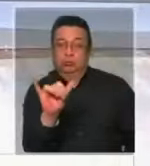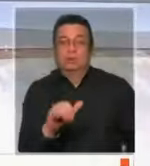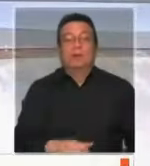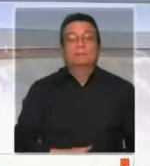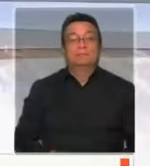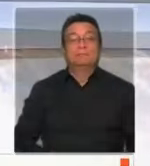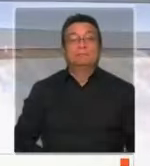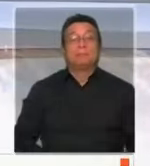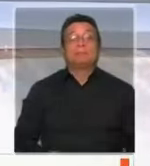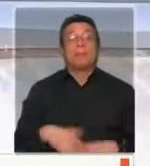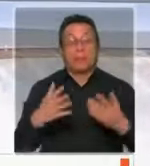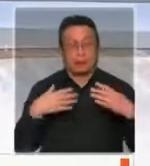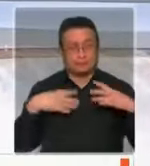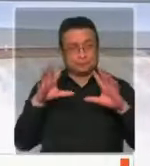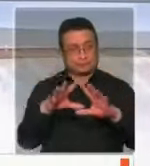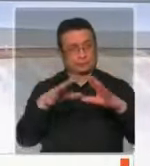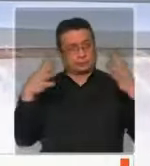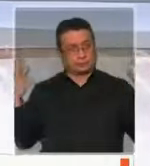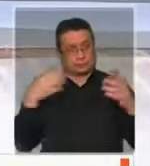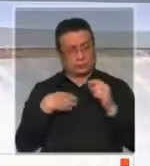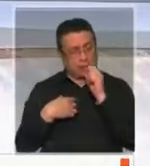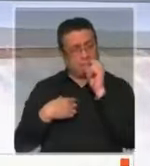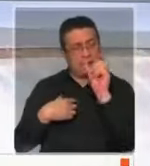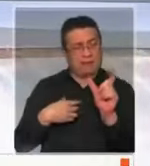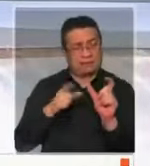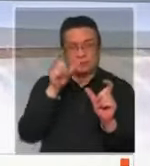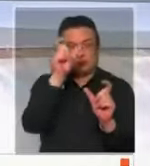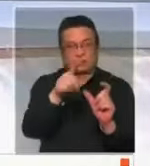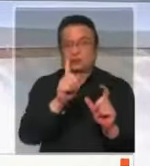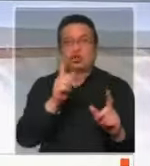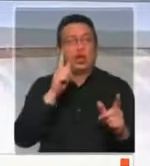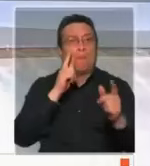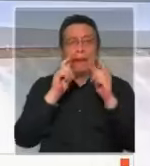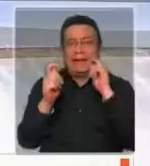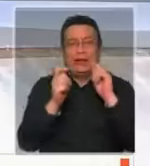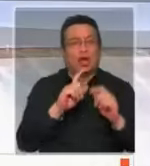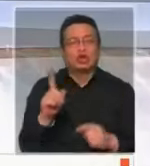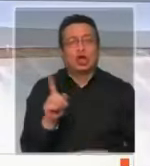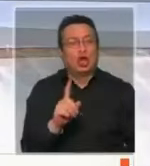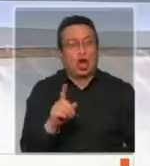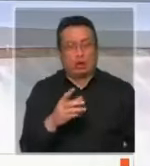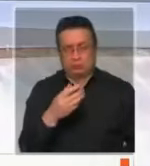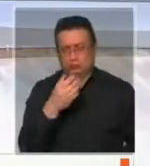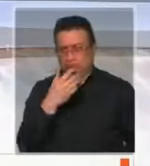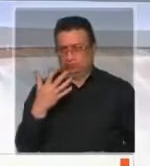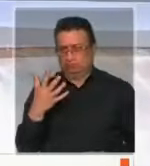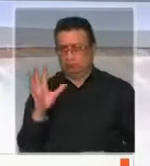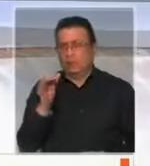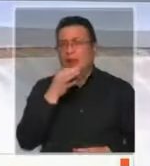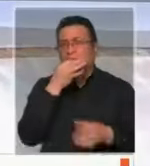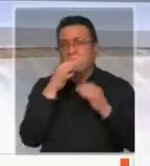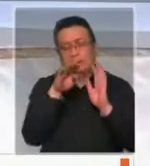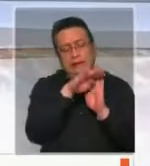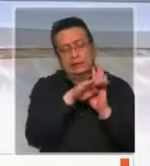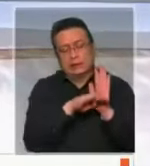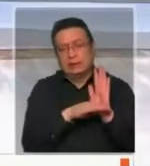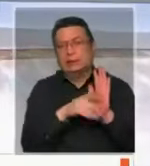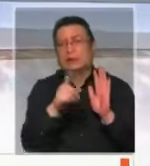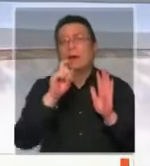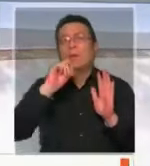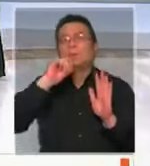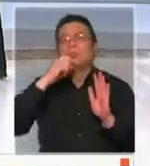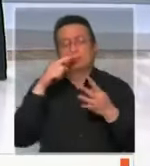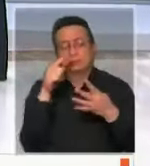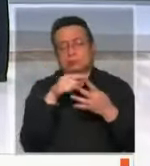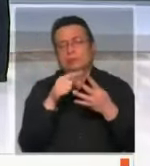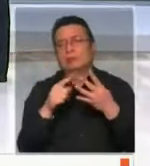Bastante llamó la atención este calificativo de que no son peligrosos, pero bueno, veamos qué es lo que dicen los antecedentes, revisemos de quiénes estamos